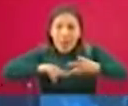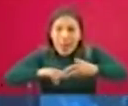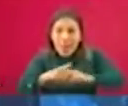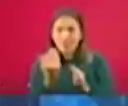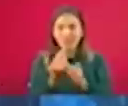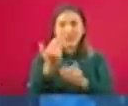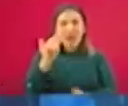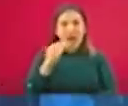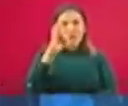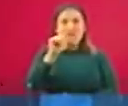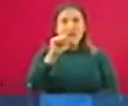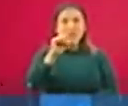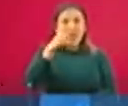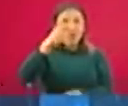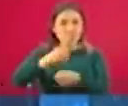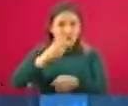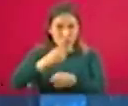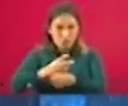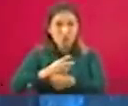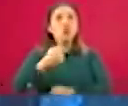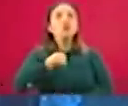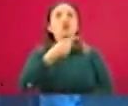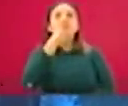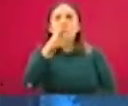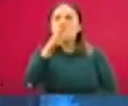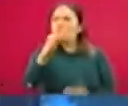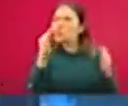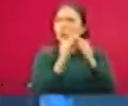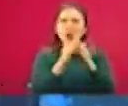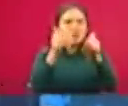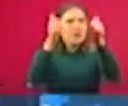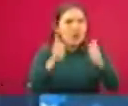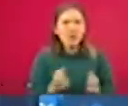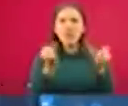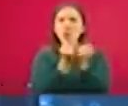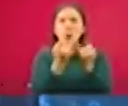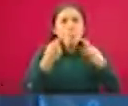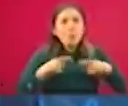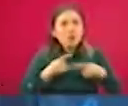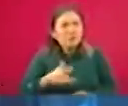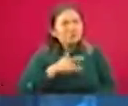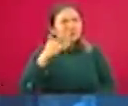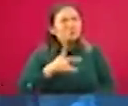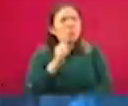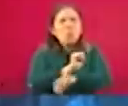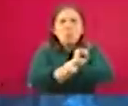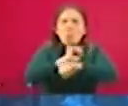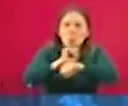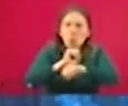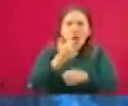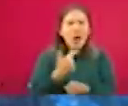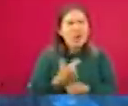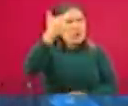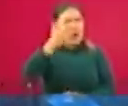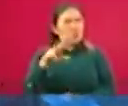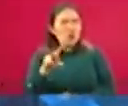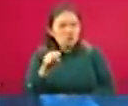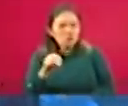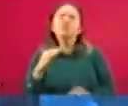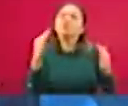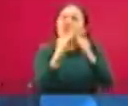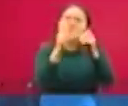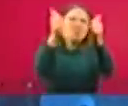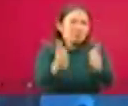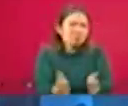que ya no haya contagios. O sea que mientras, ¿me quiere usted decir, doctor López-Gatell, que mientras